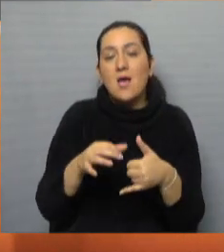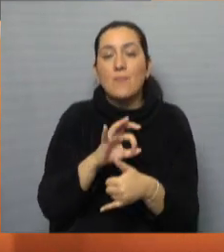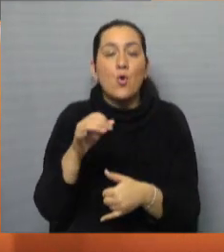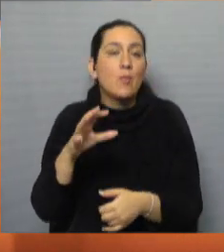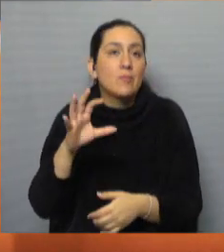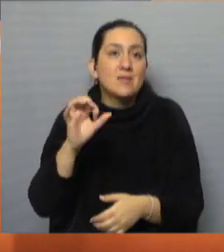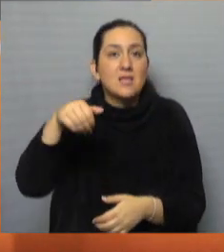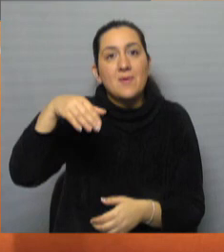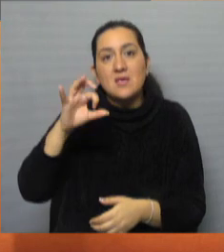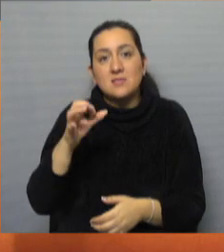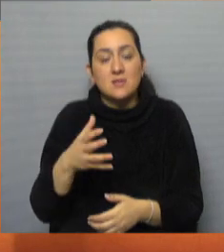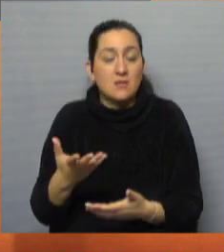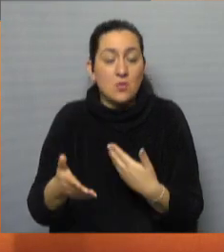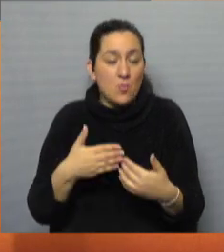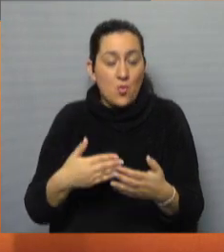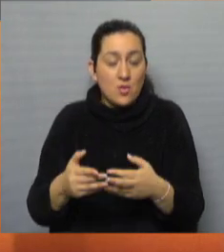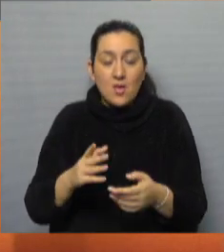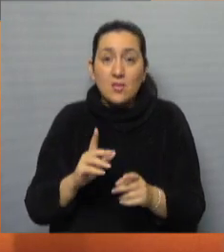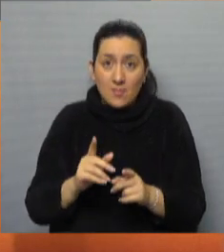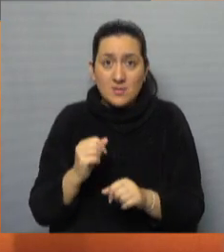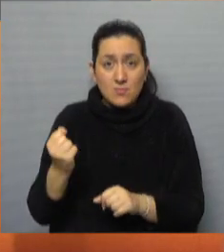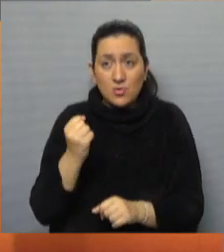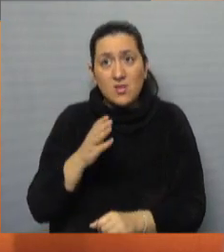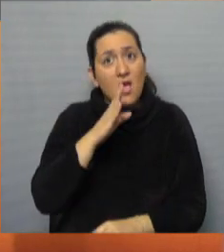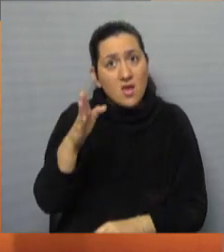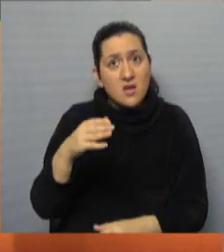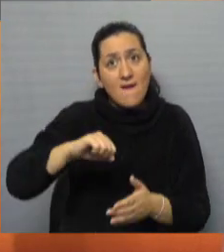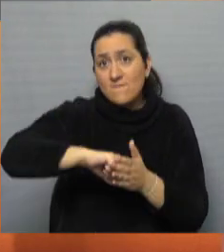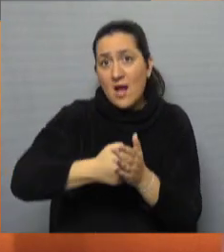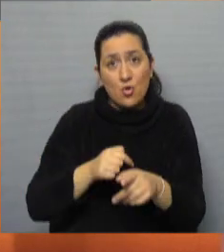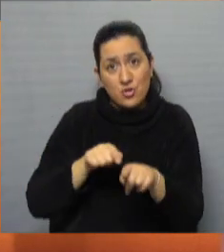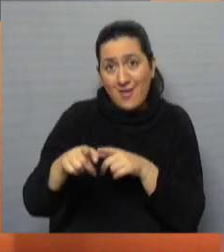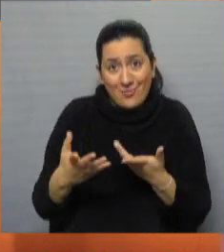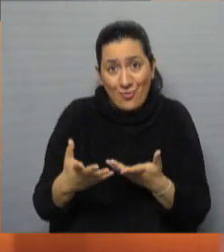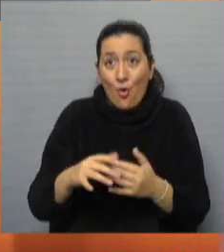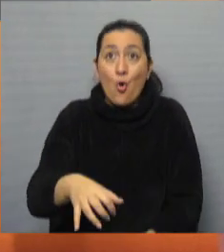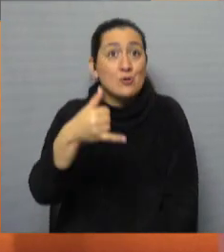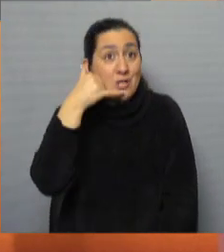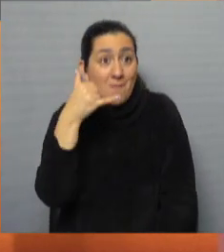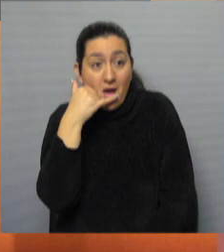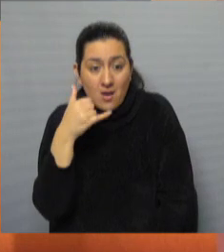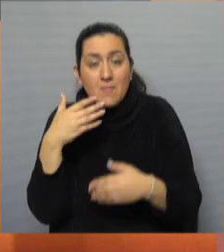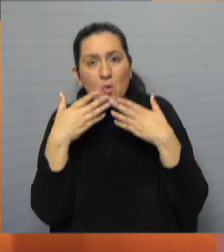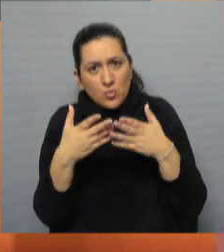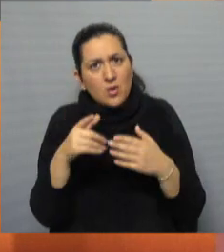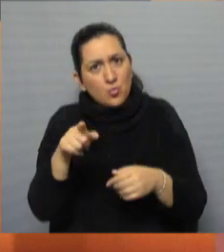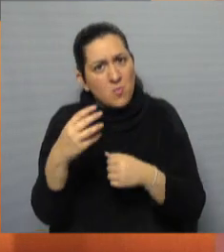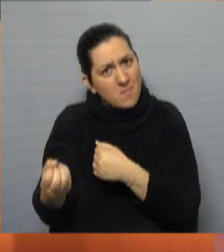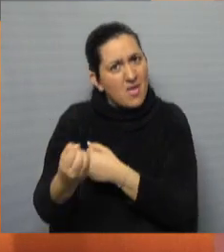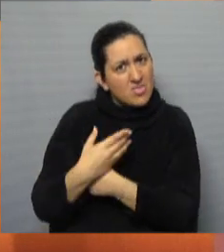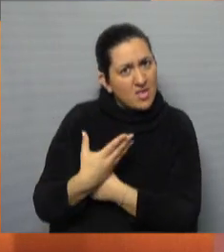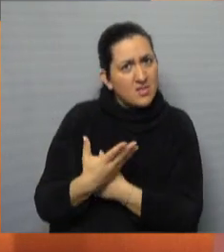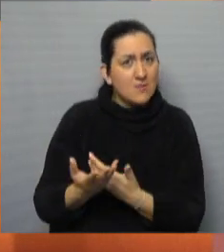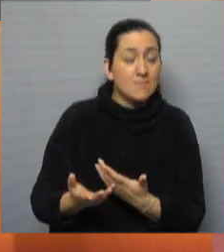sms lo que sería también bueno dirigirse al banco no llamar o ir personalmente para evacuar todo tipo de dudas